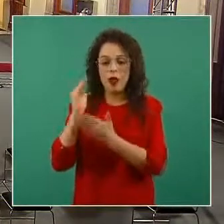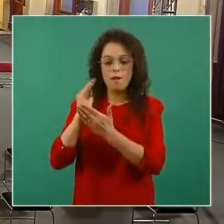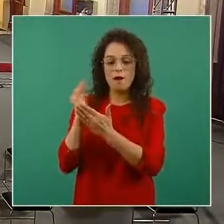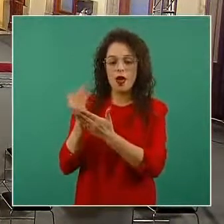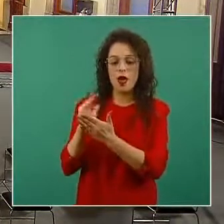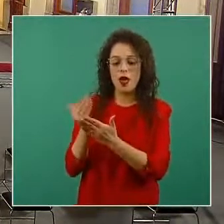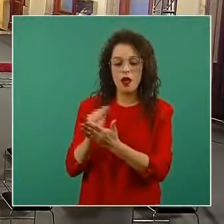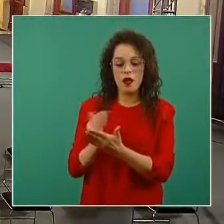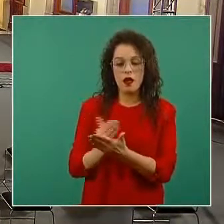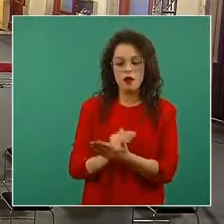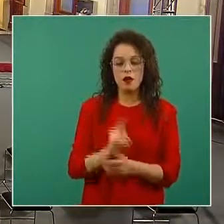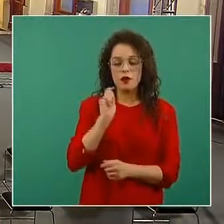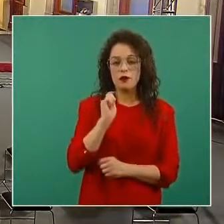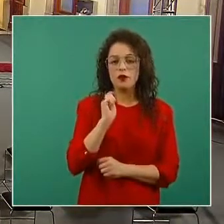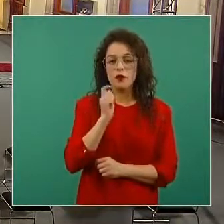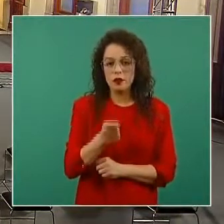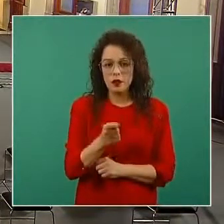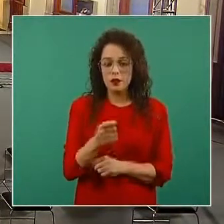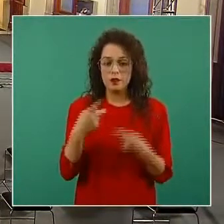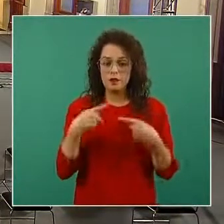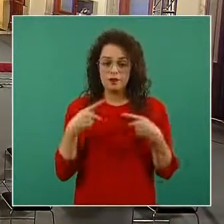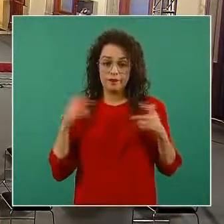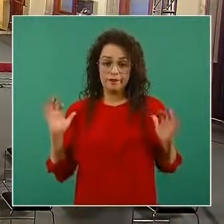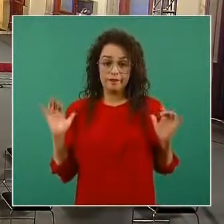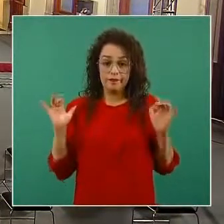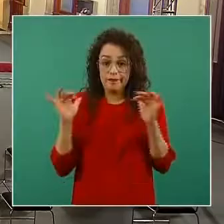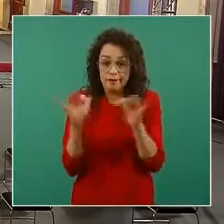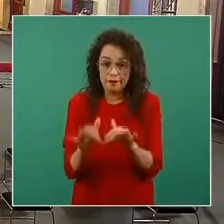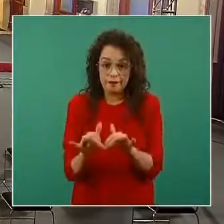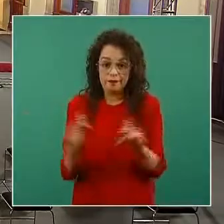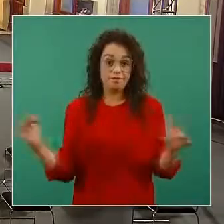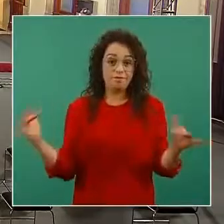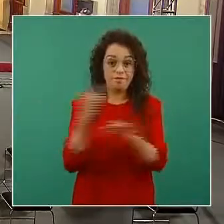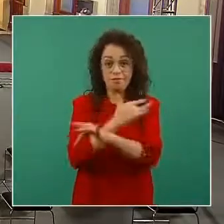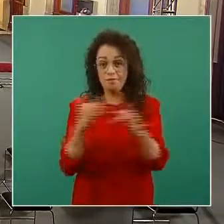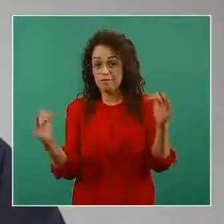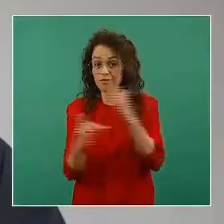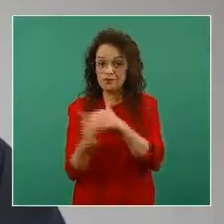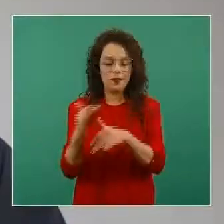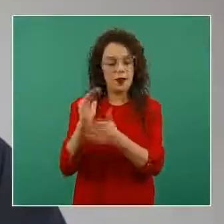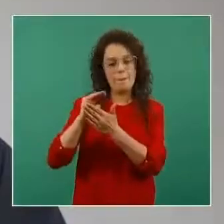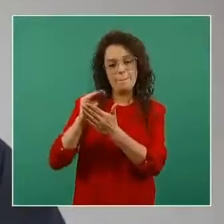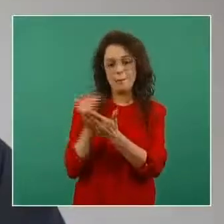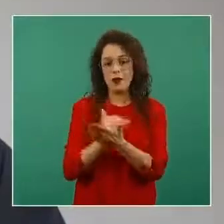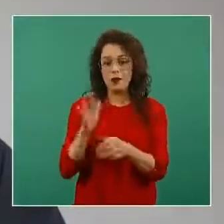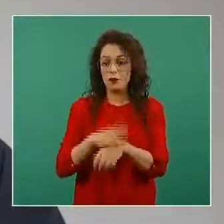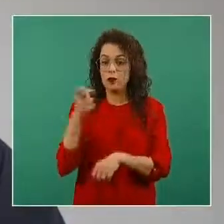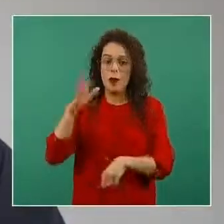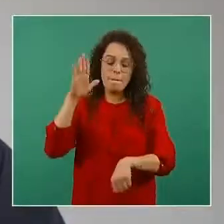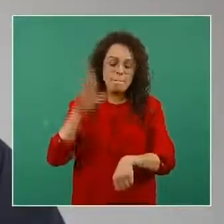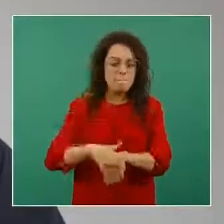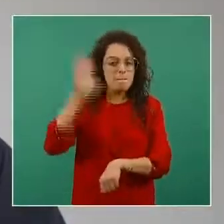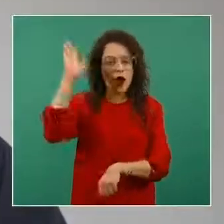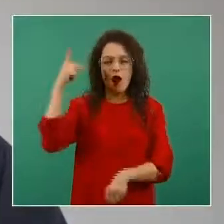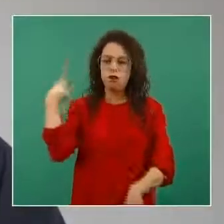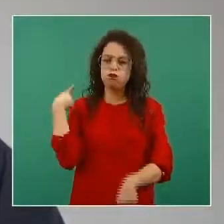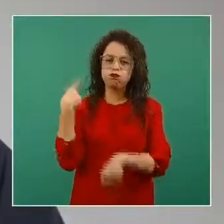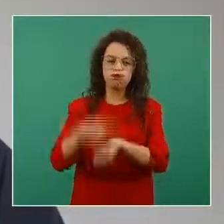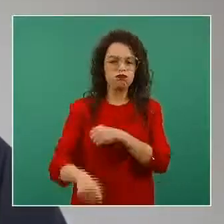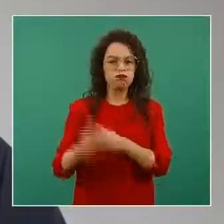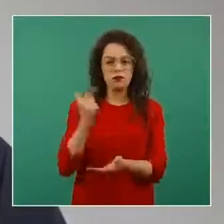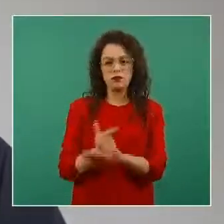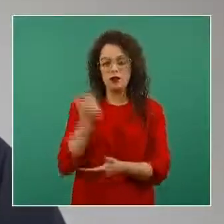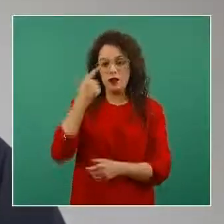la movilización de las congregaciones masivas, que son siempre el principal riesgo y el principal motor